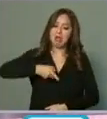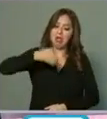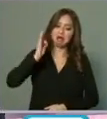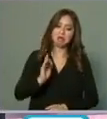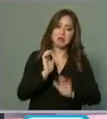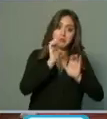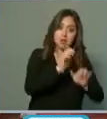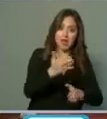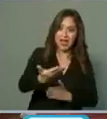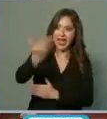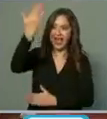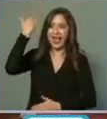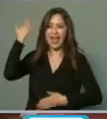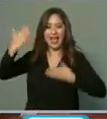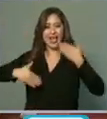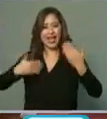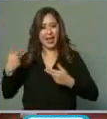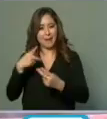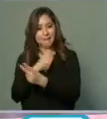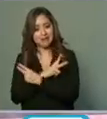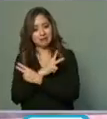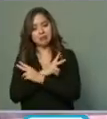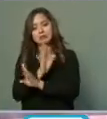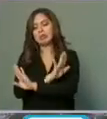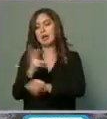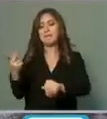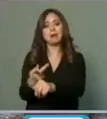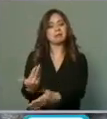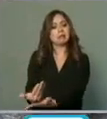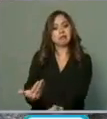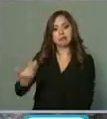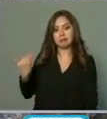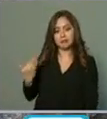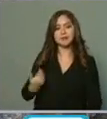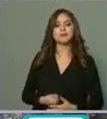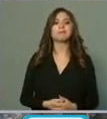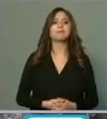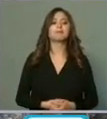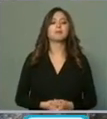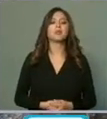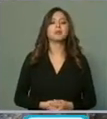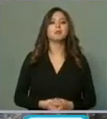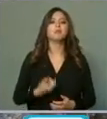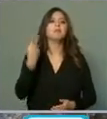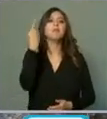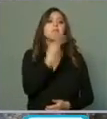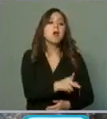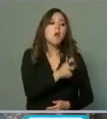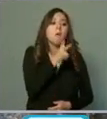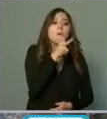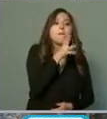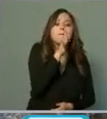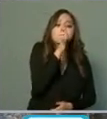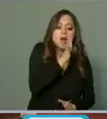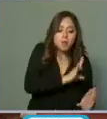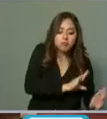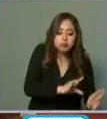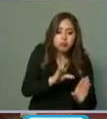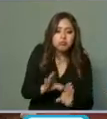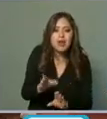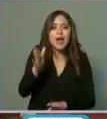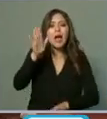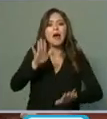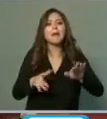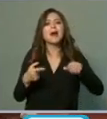mucho, disfrutaste poco, eso ya quedó hace unas horas atrás. Claro, pero ¿qué le pueden decir los papás a los niños? Porque durante la semana obviamente se van a